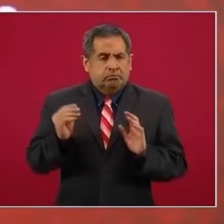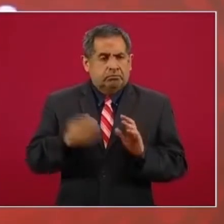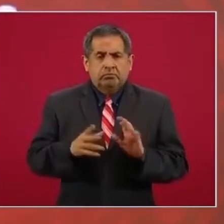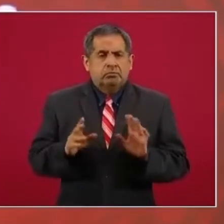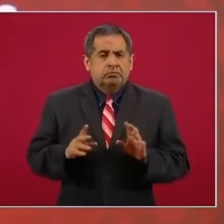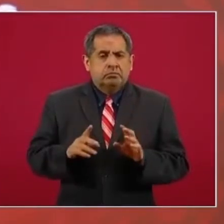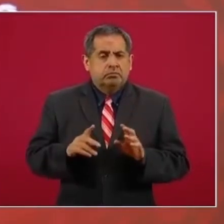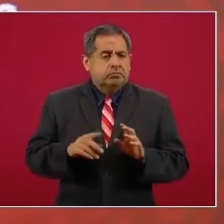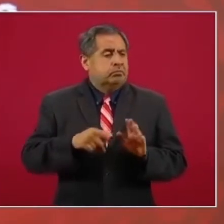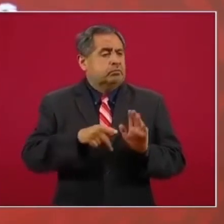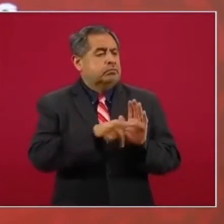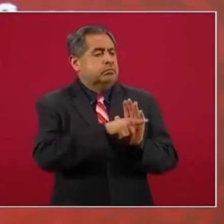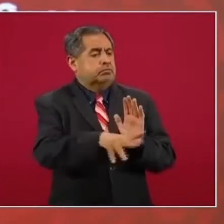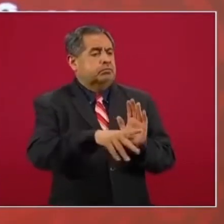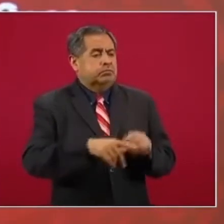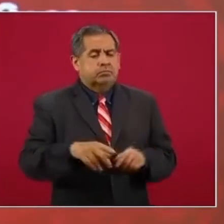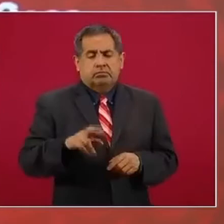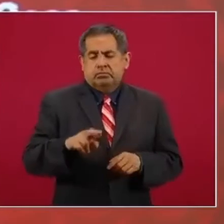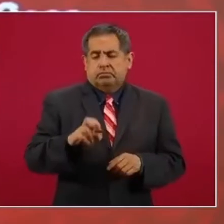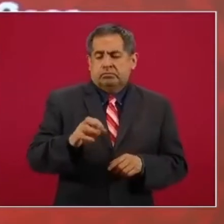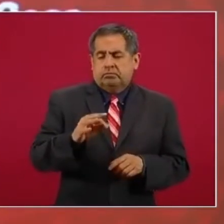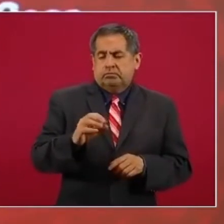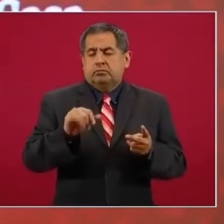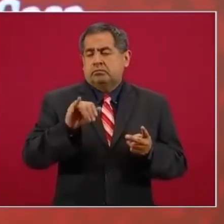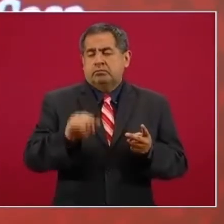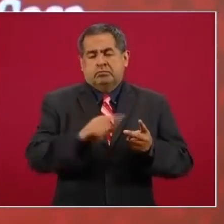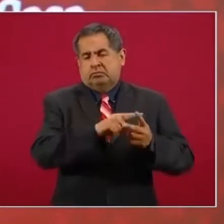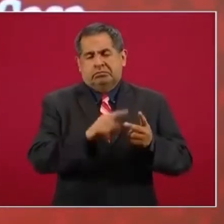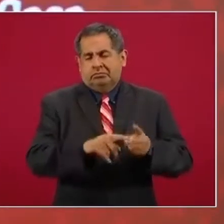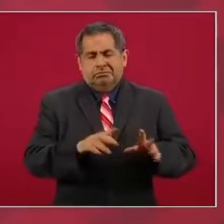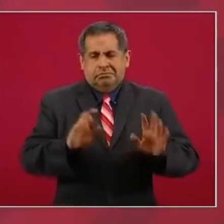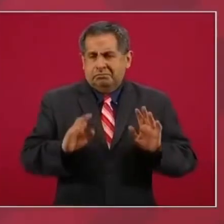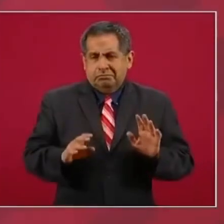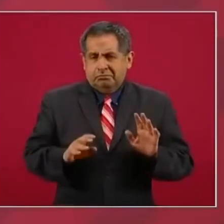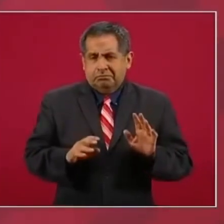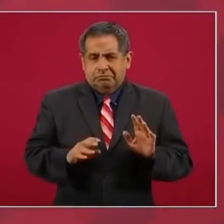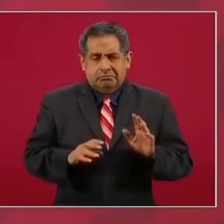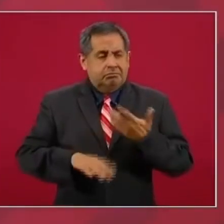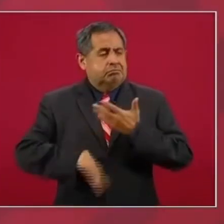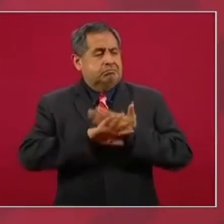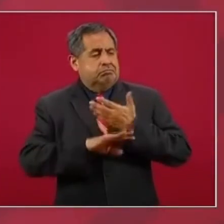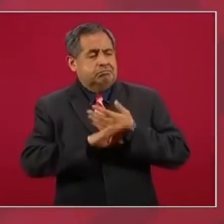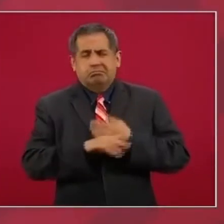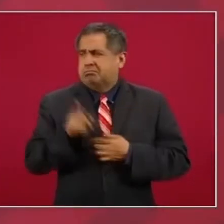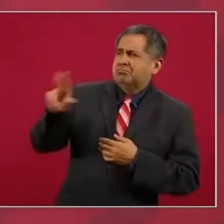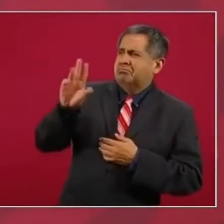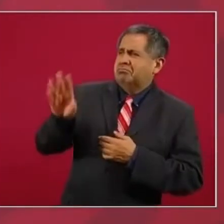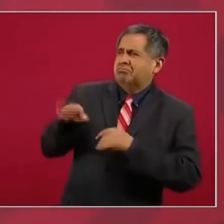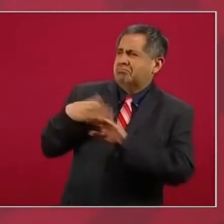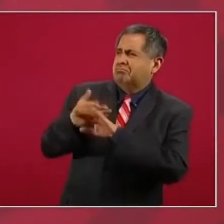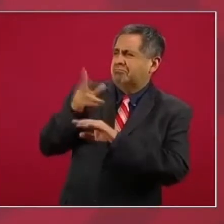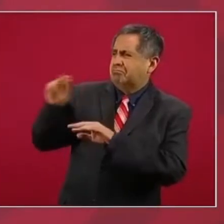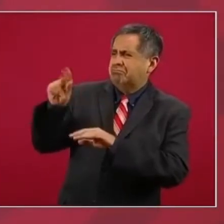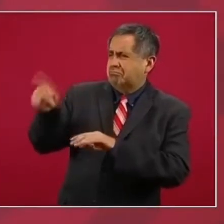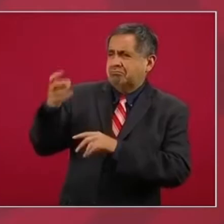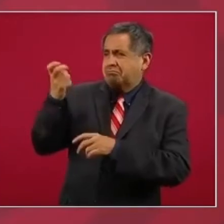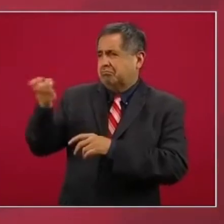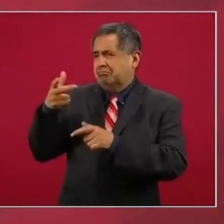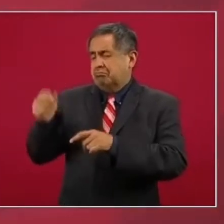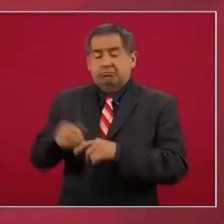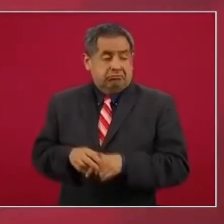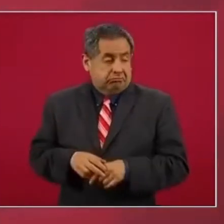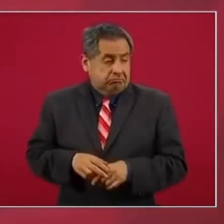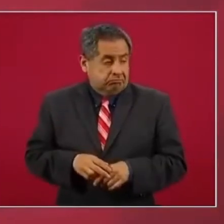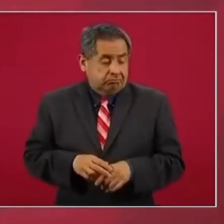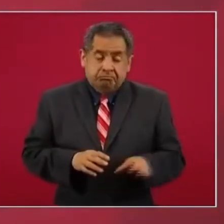aunque el periódico Reforma, igual que El País, esté en contra de esta postura nuestra,